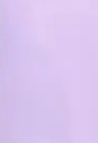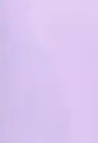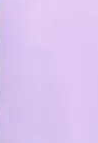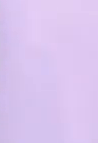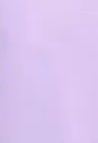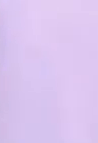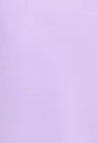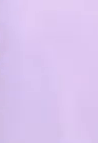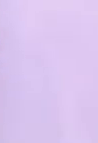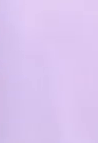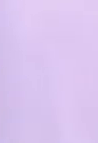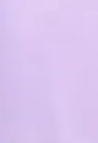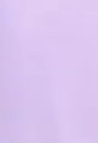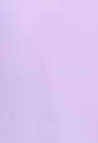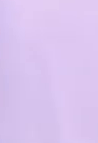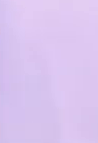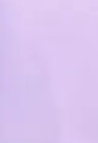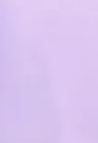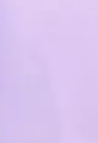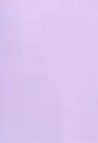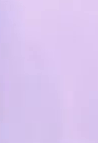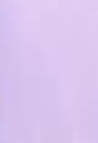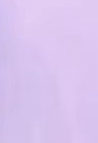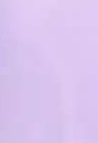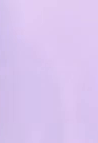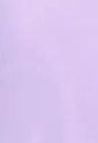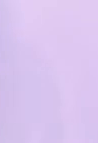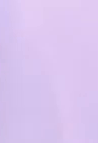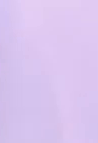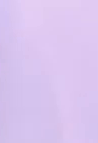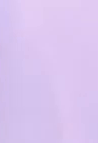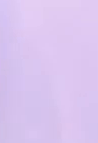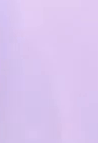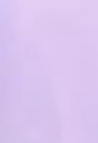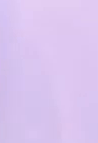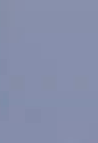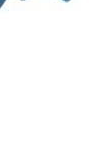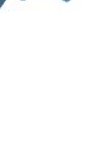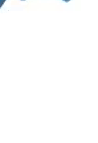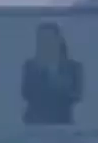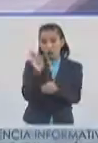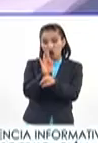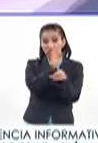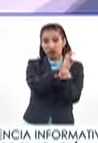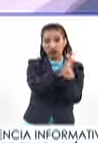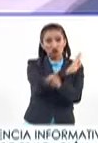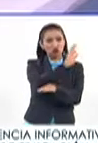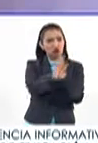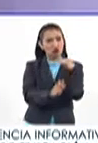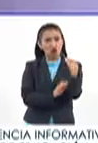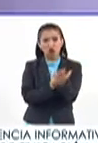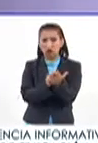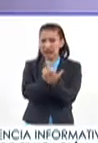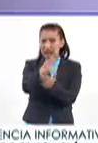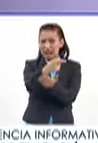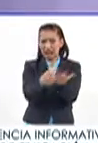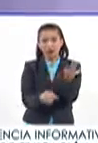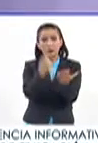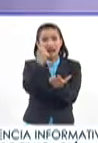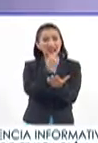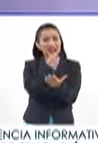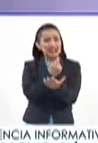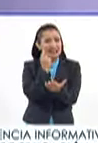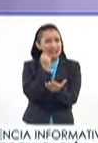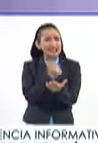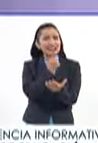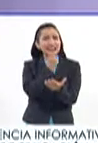Francisco Castellanos García, director de la Coordinación Institucional del CIPINA. Todos los derechos para todas las niñas,